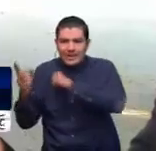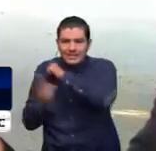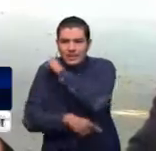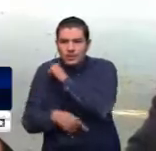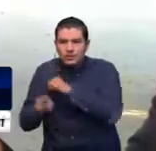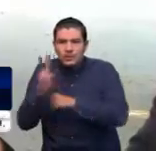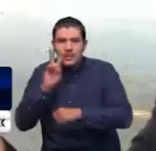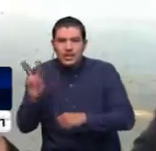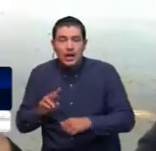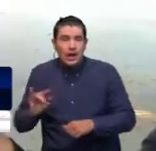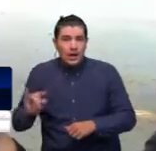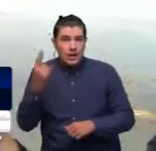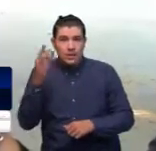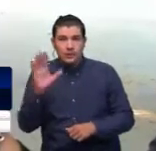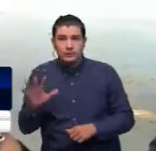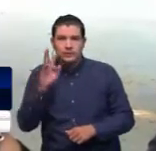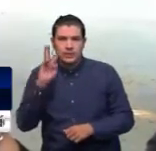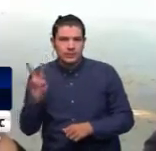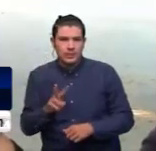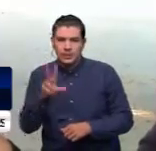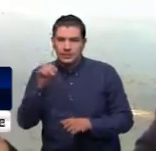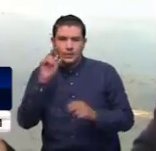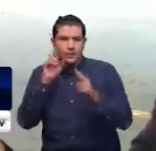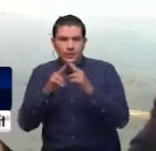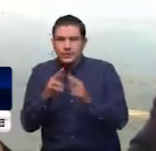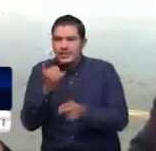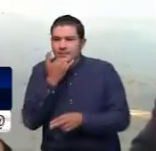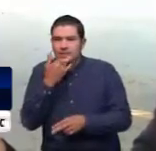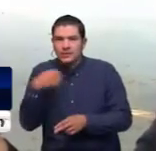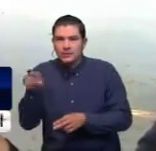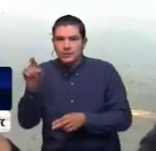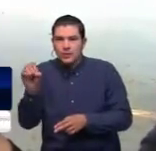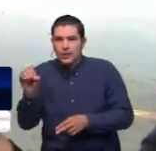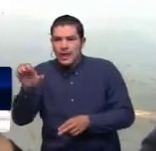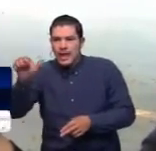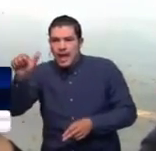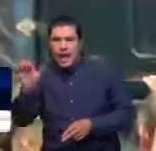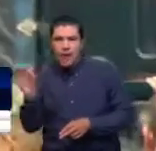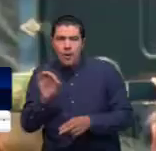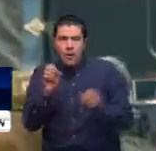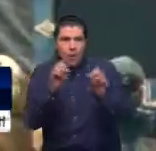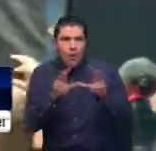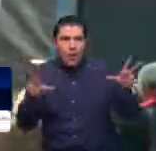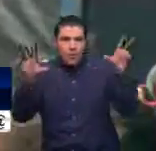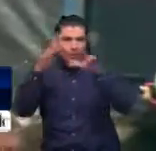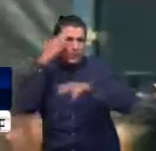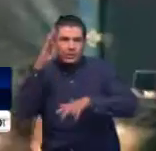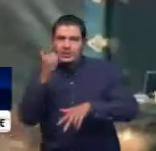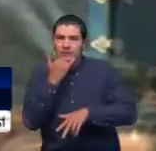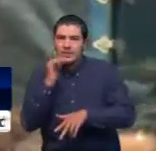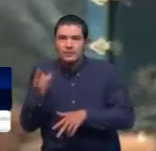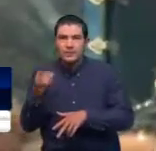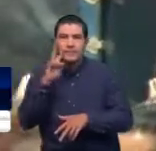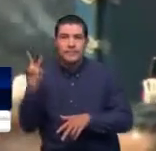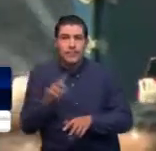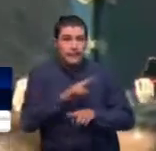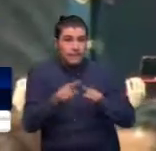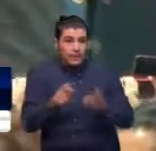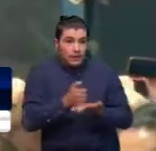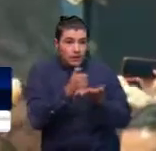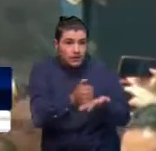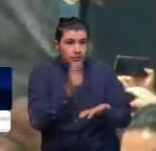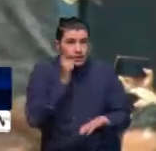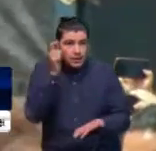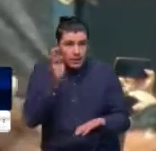Venezuela, aunque Venezuela desconoce obviamente lo que pase en la OEA, lo que pase en la ONU. Las ayudas humanitarias podrían